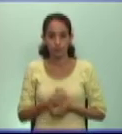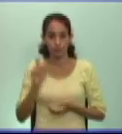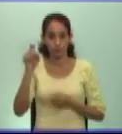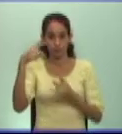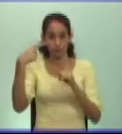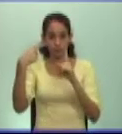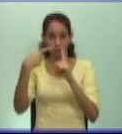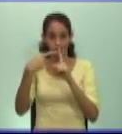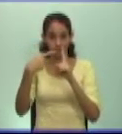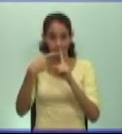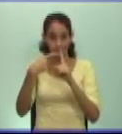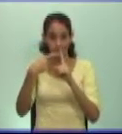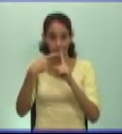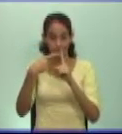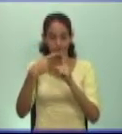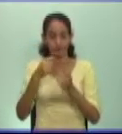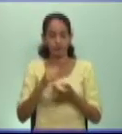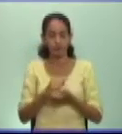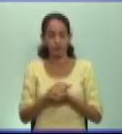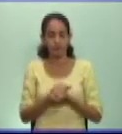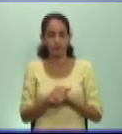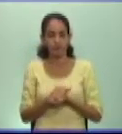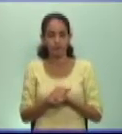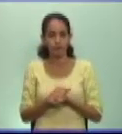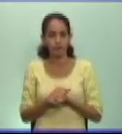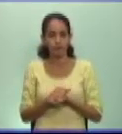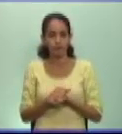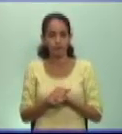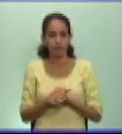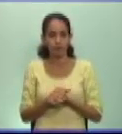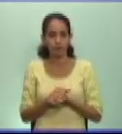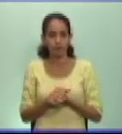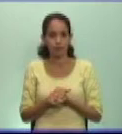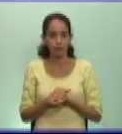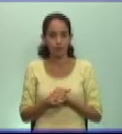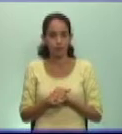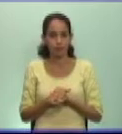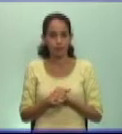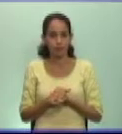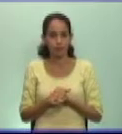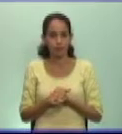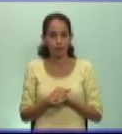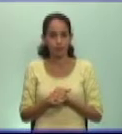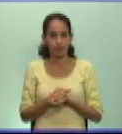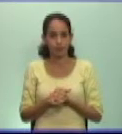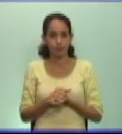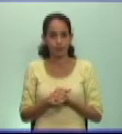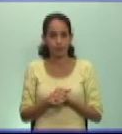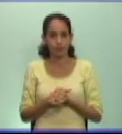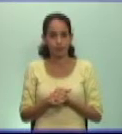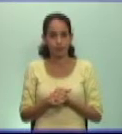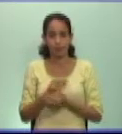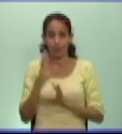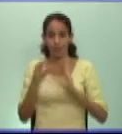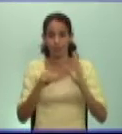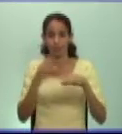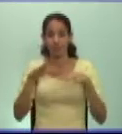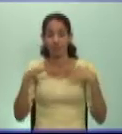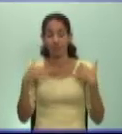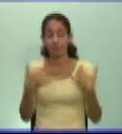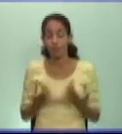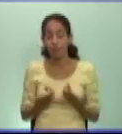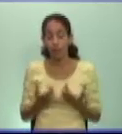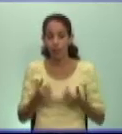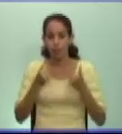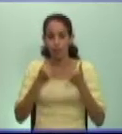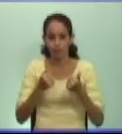Miren cuántas cosas vimos allí. Recuerden que hablamos de una fuerza del nacionalismo también en este periodo.